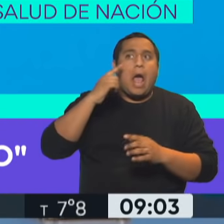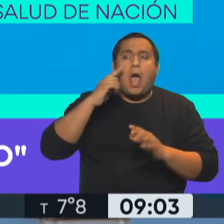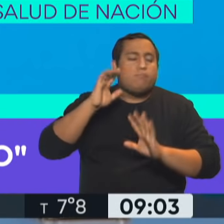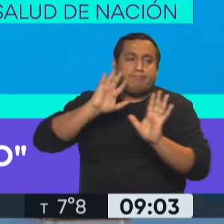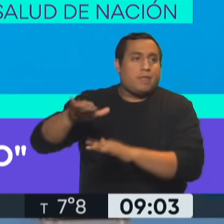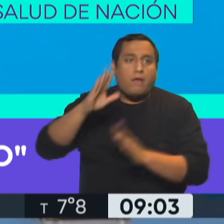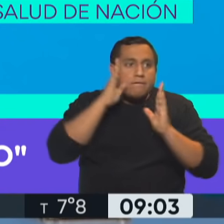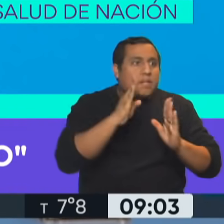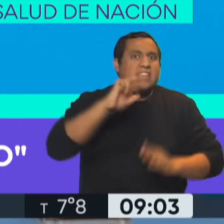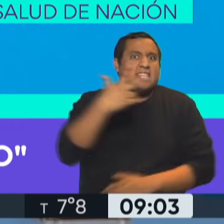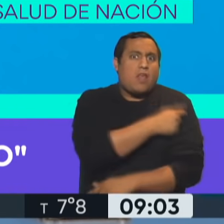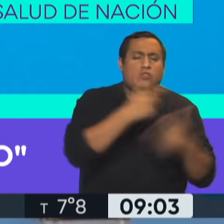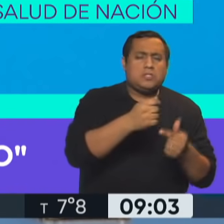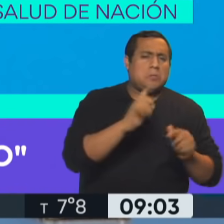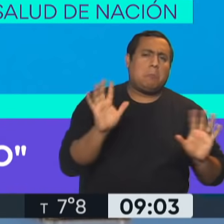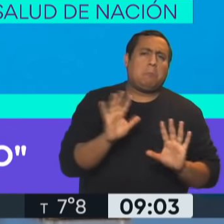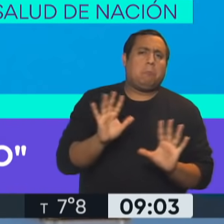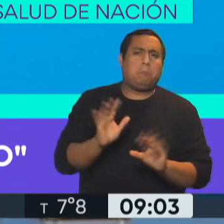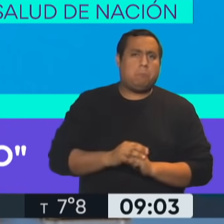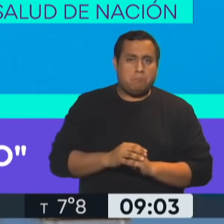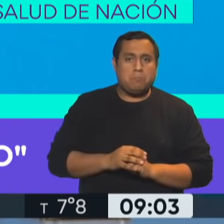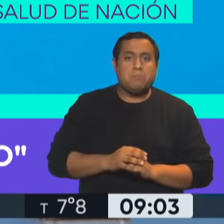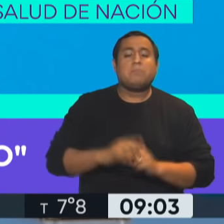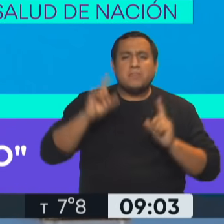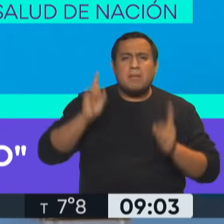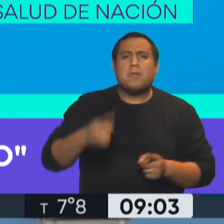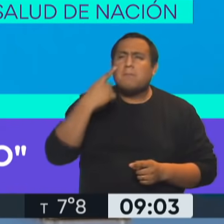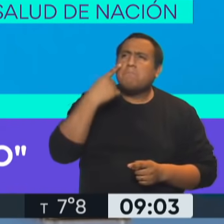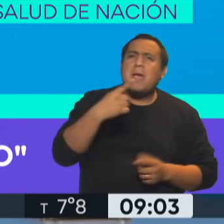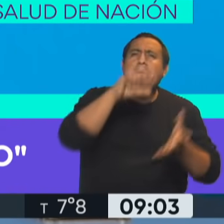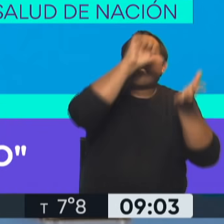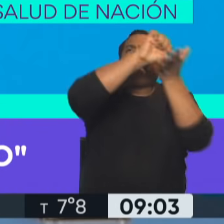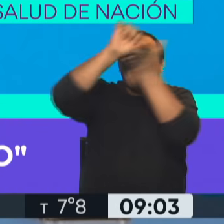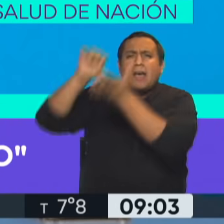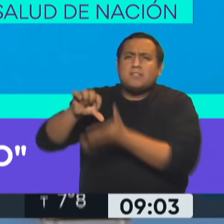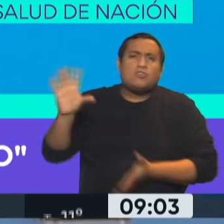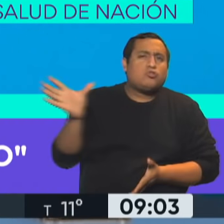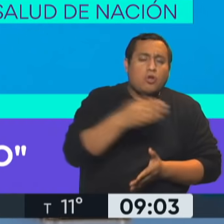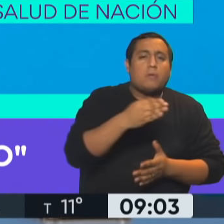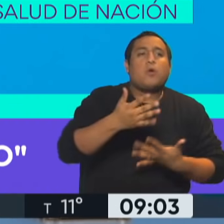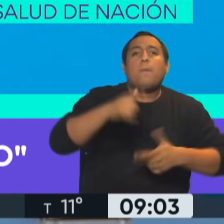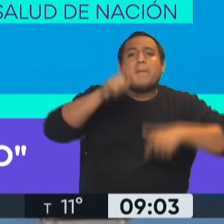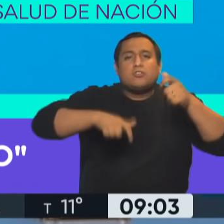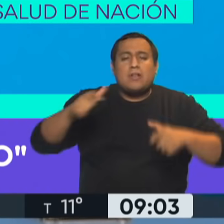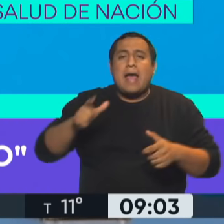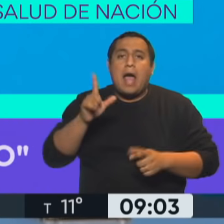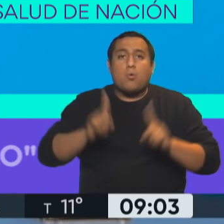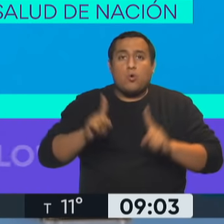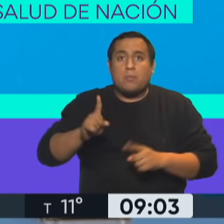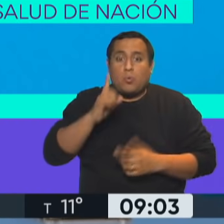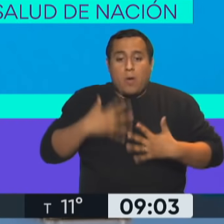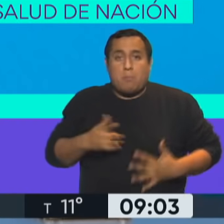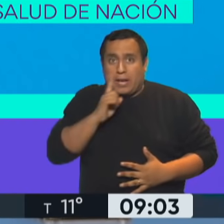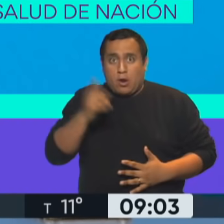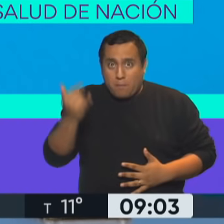y también la mirada del acceso de todos los países y de todas las poblaciones de riesgo a la vacunación antes